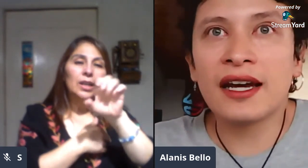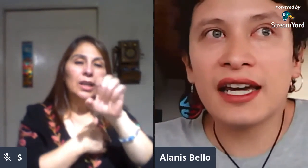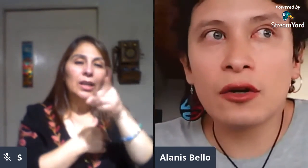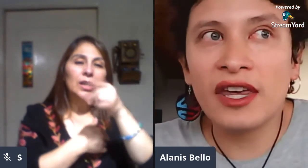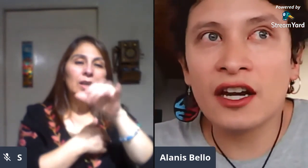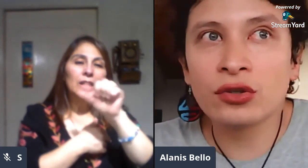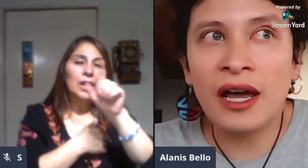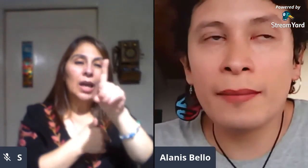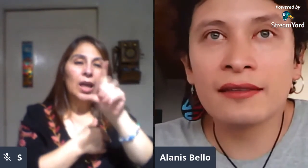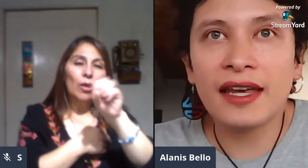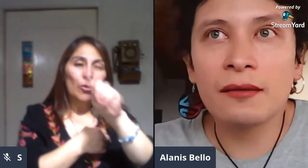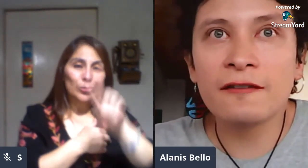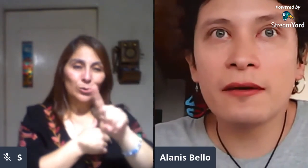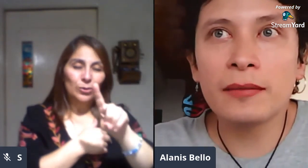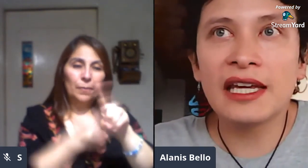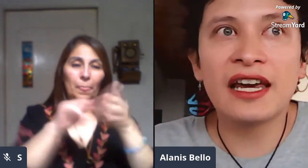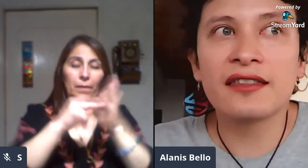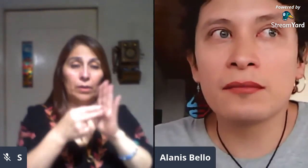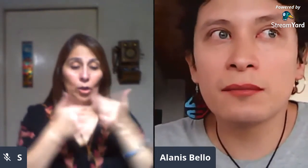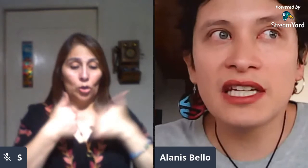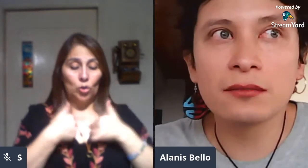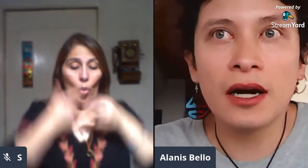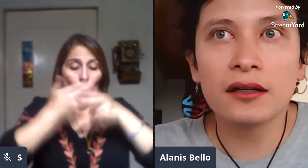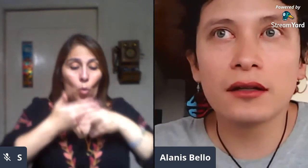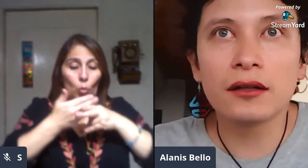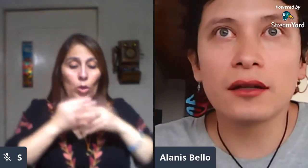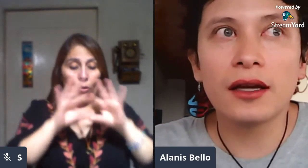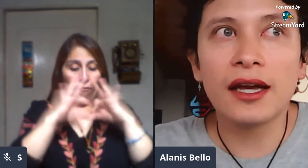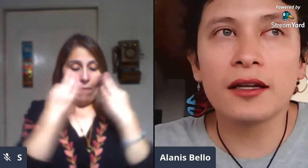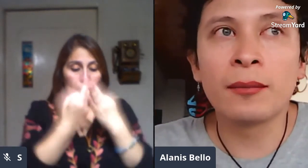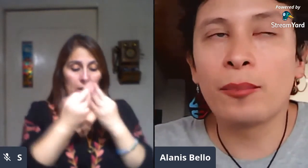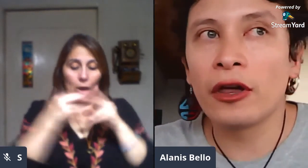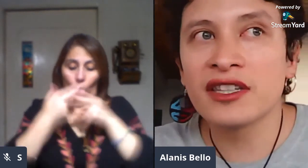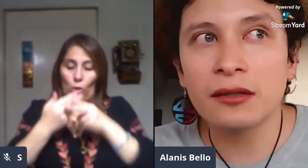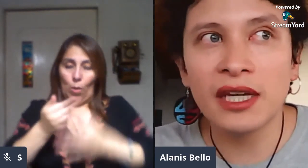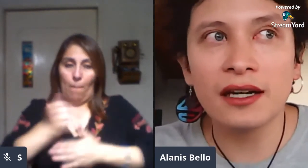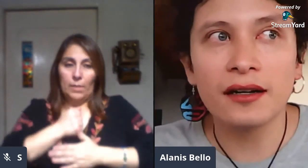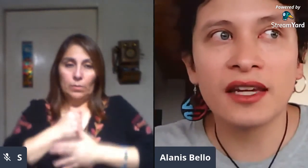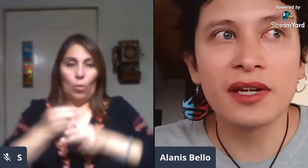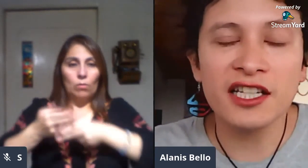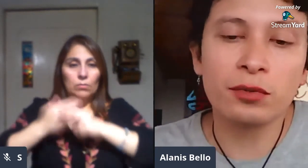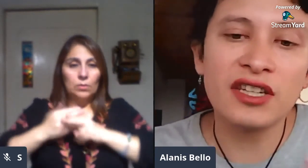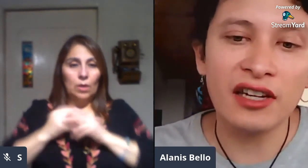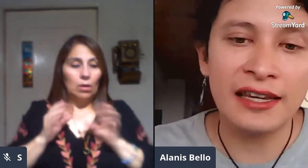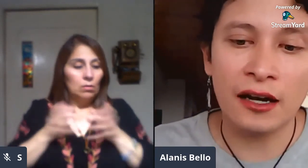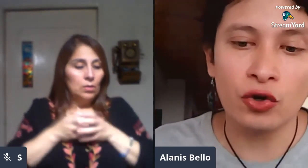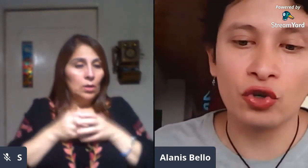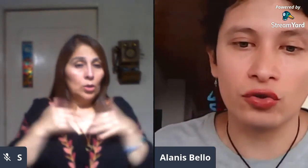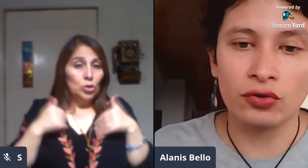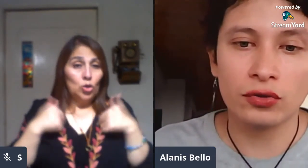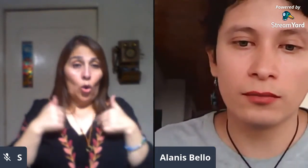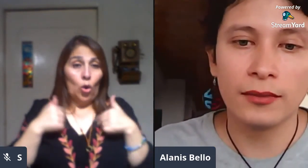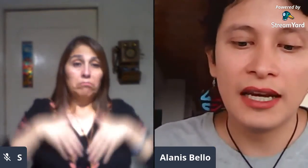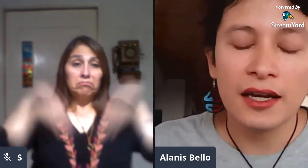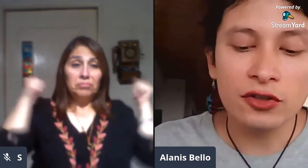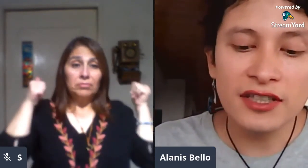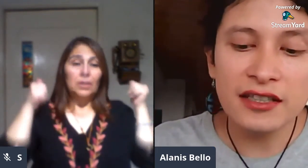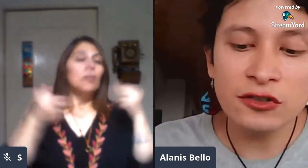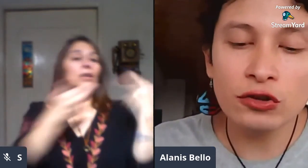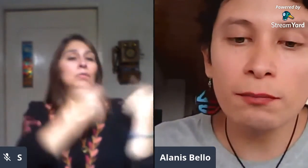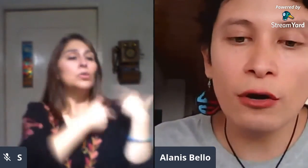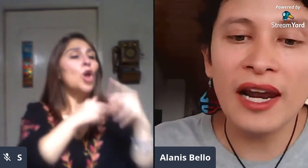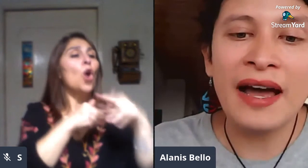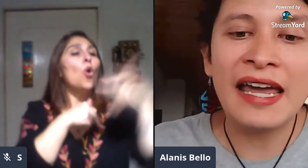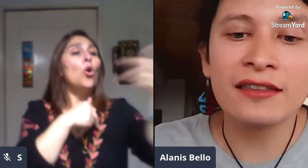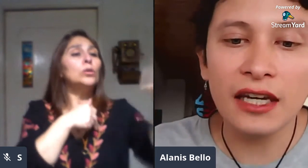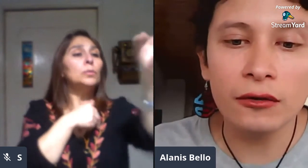yo tenga que cuidar solamente de mi familia y de mí misma, me puedo eximir de mi responsabilidad con otros. Entonces,